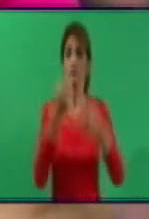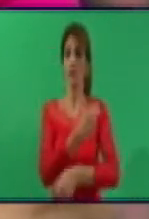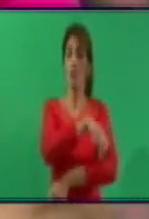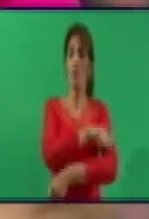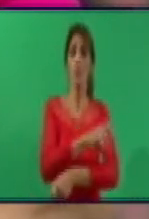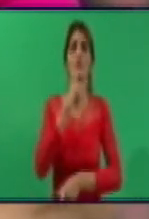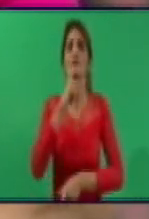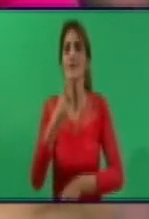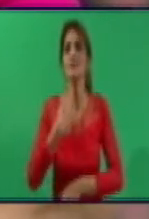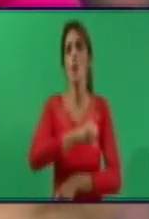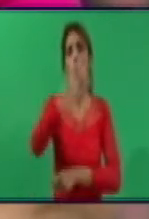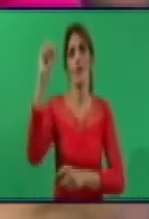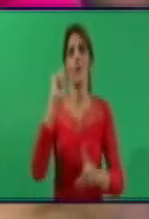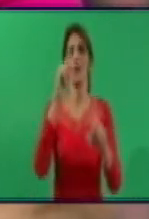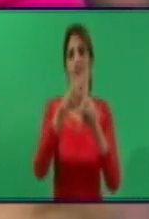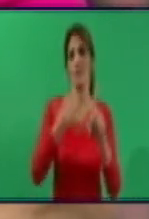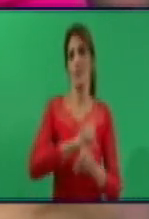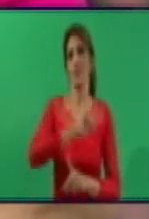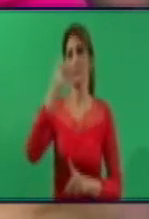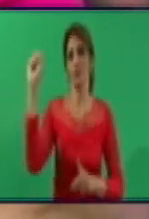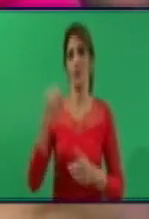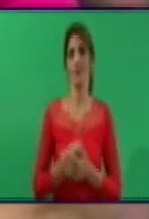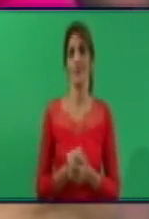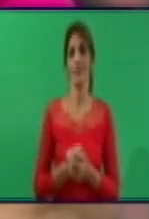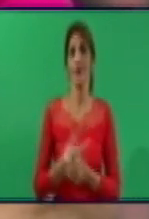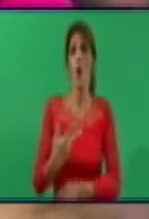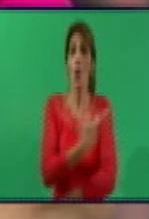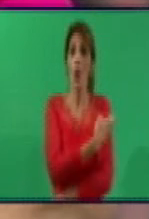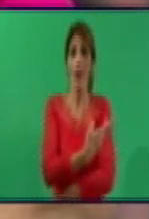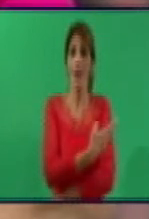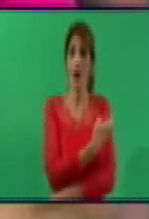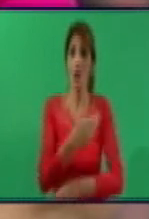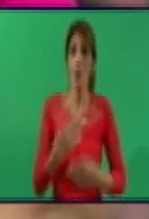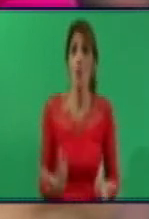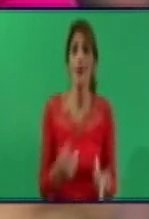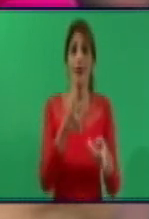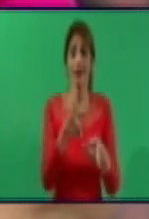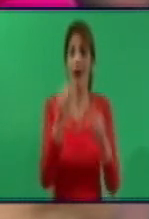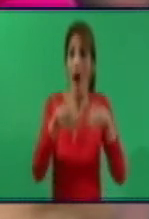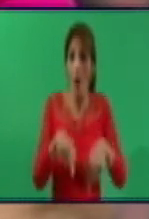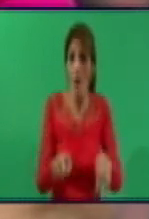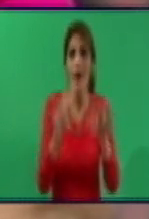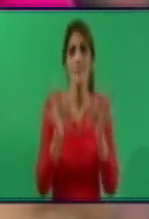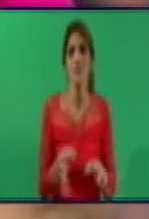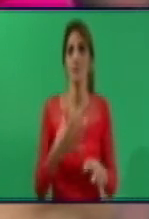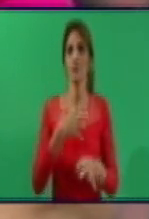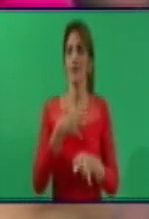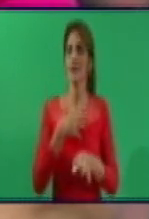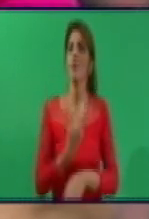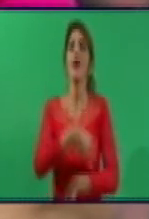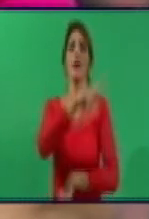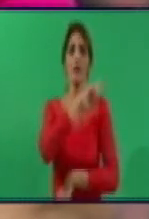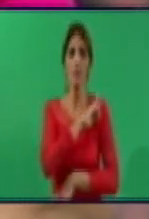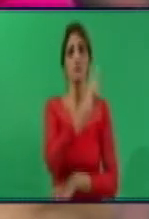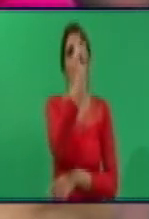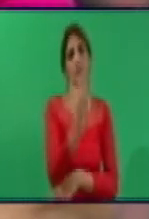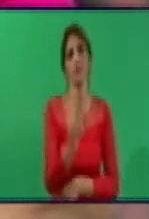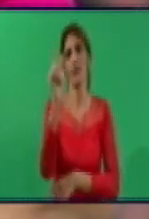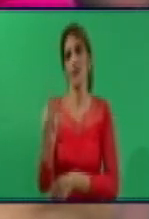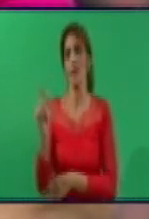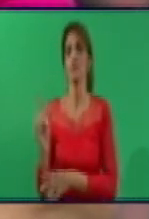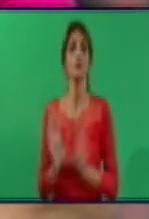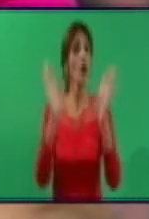decimos disciplina. Con la vacuna que contamos en estos momentos es con la disciplina y con la autorresponsabilidad. No tenemos